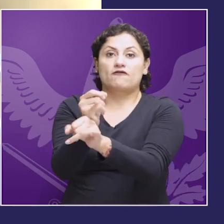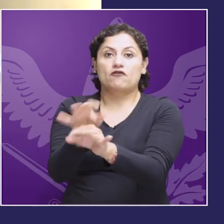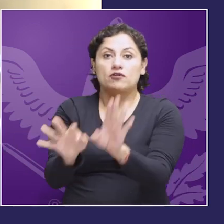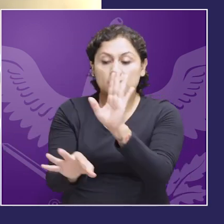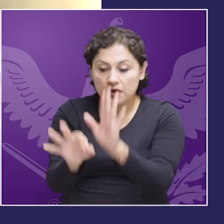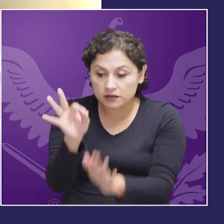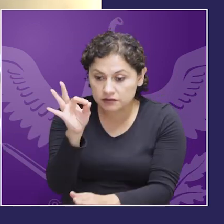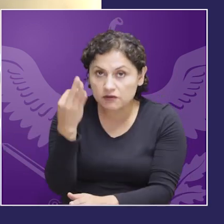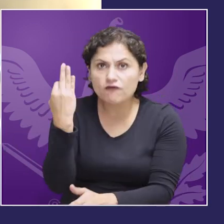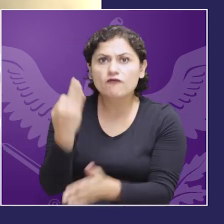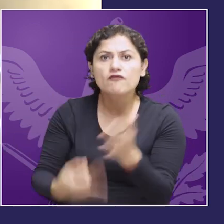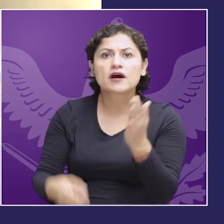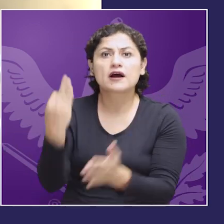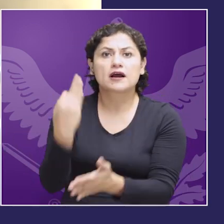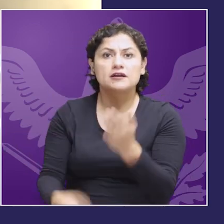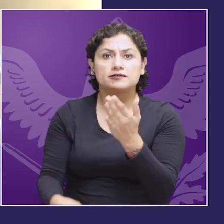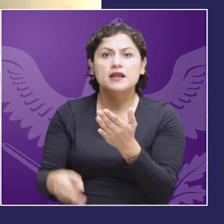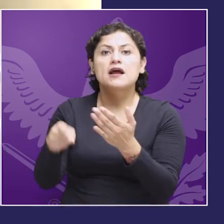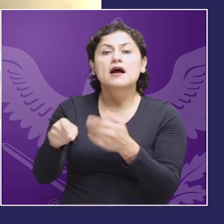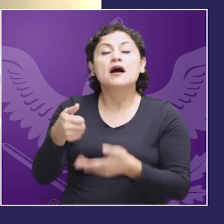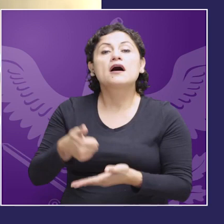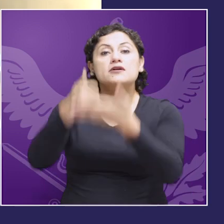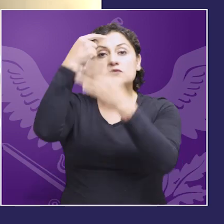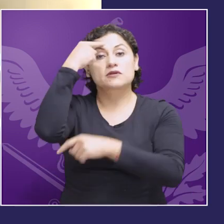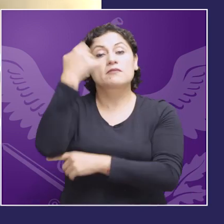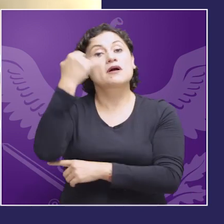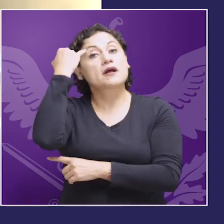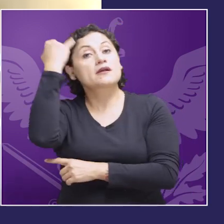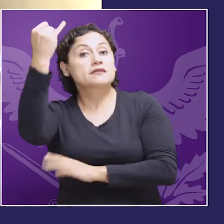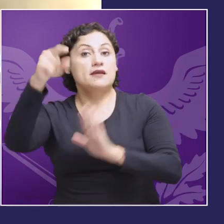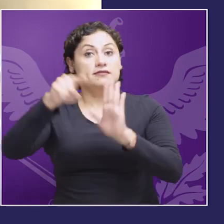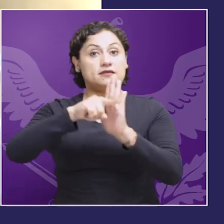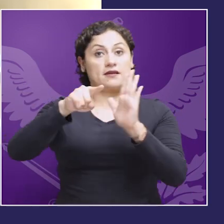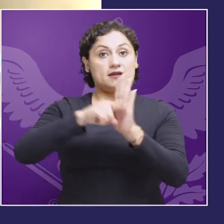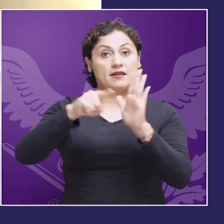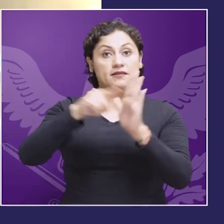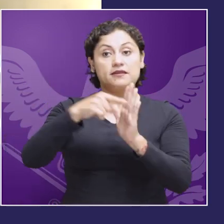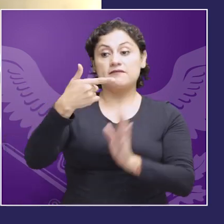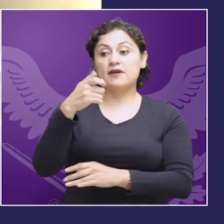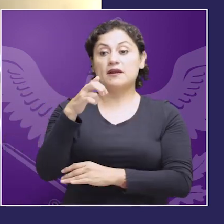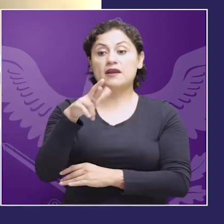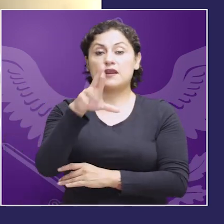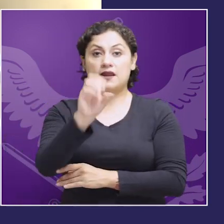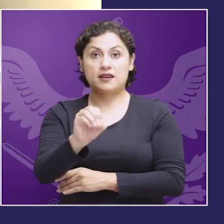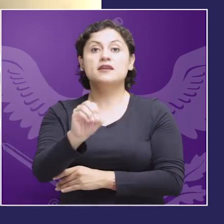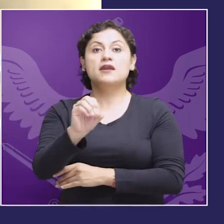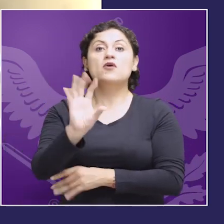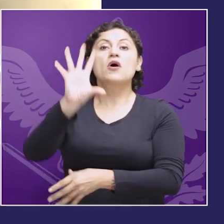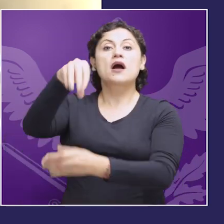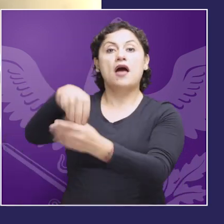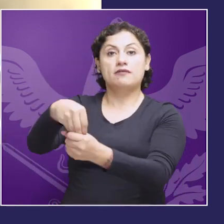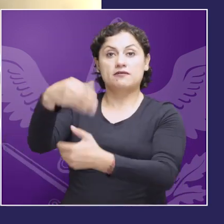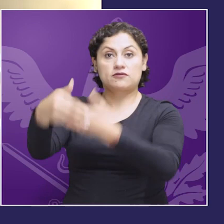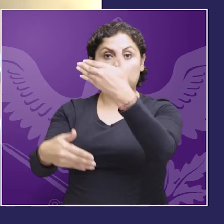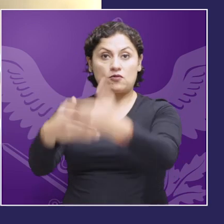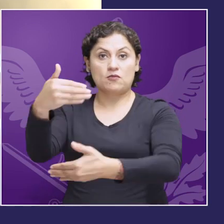de información que falta para medir los impactos de los estereotipos de género